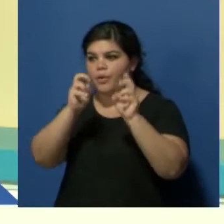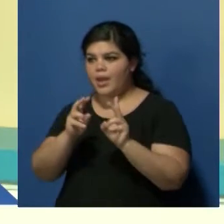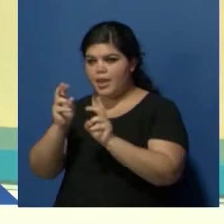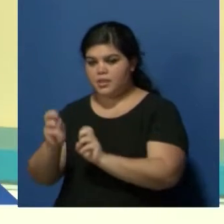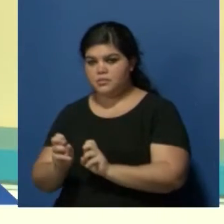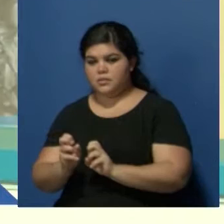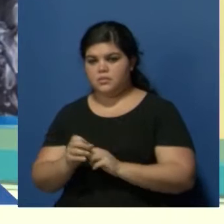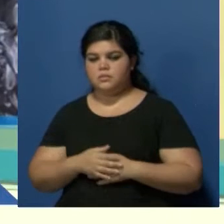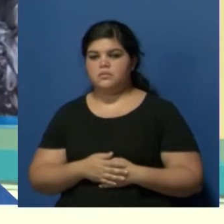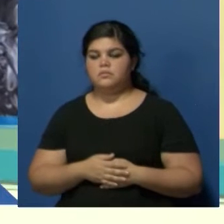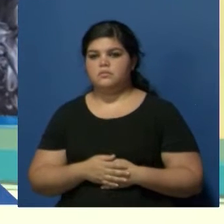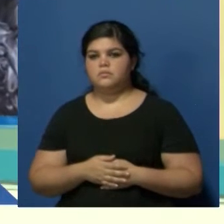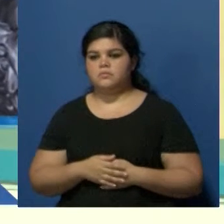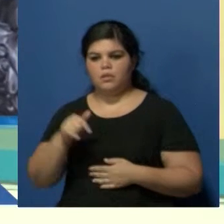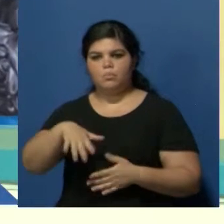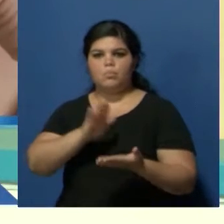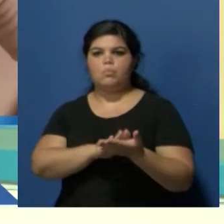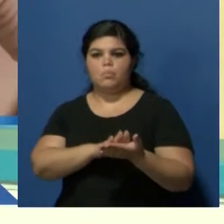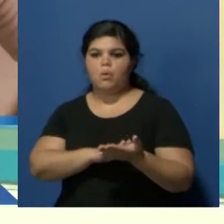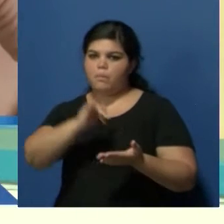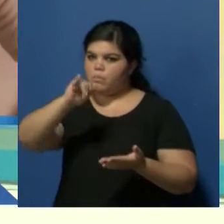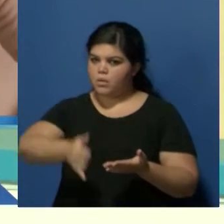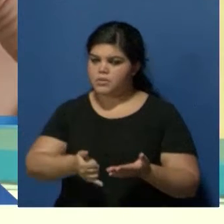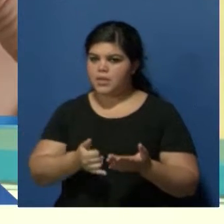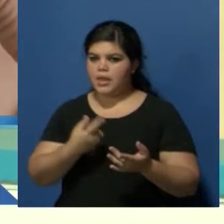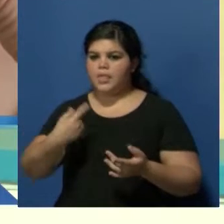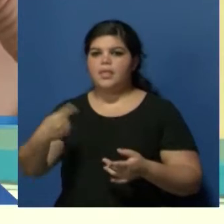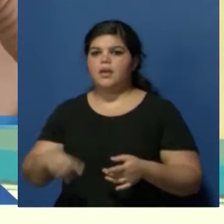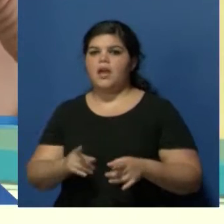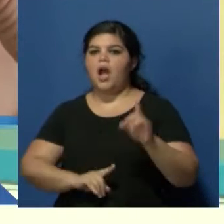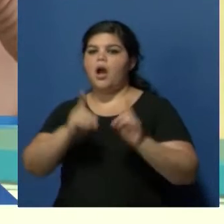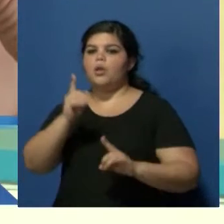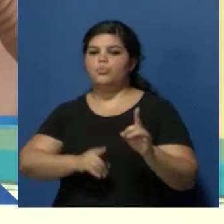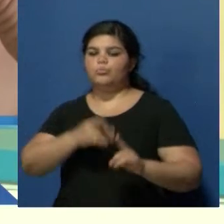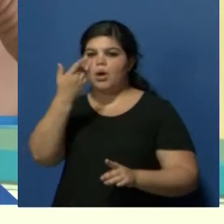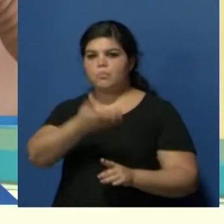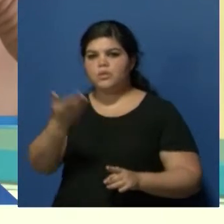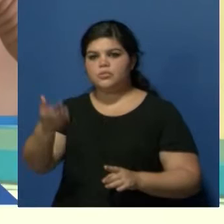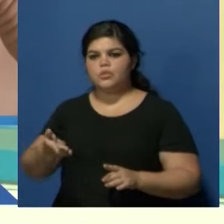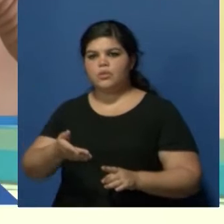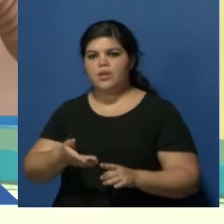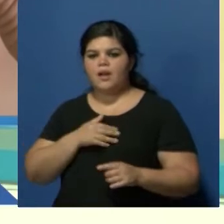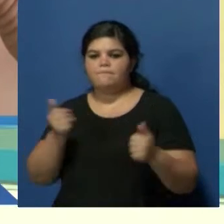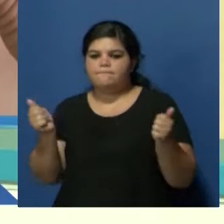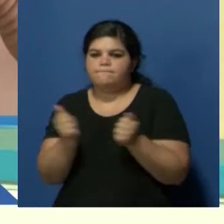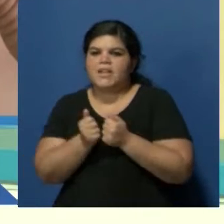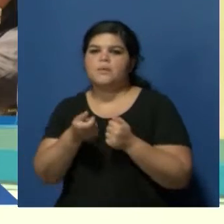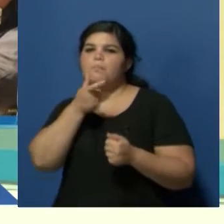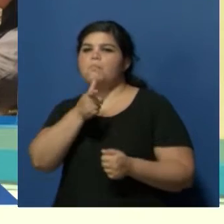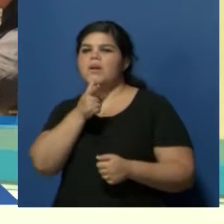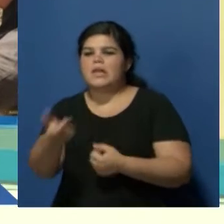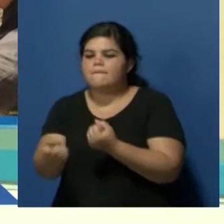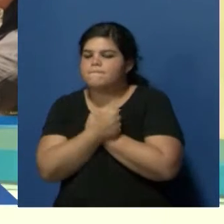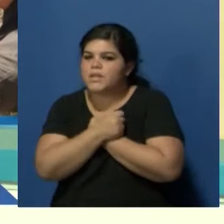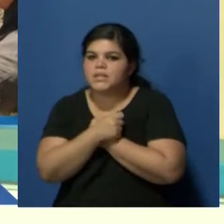podría comprobar que hay gente que tiene ciertas tendencias a pegarse a los objetos con los que se liga, con los que se vincula. Y esos objetos,